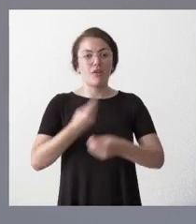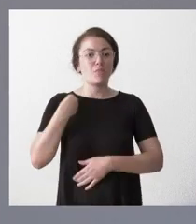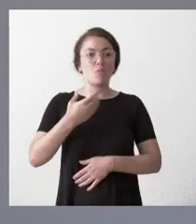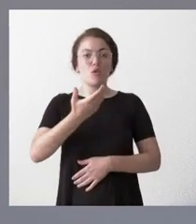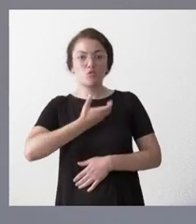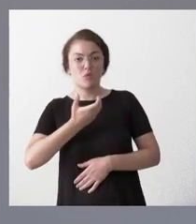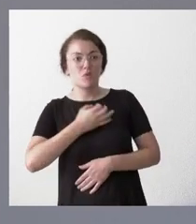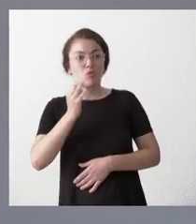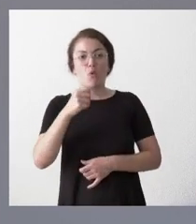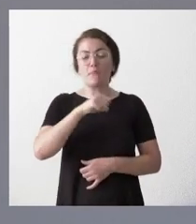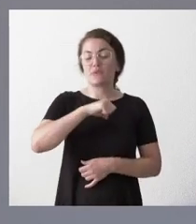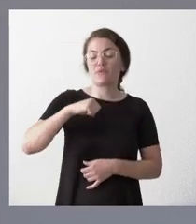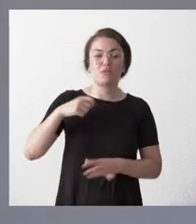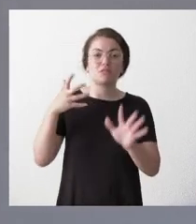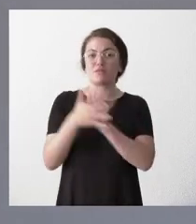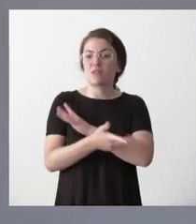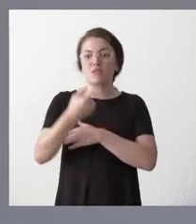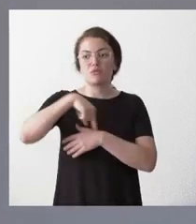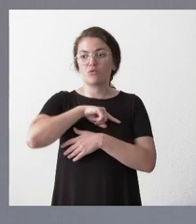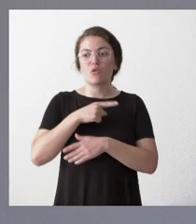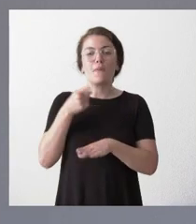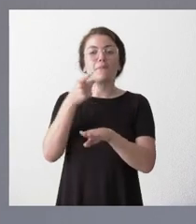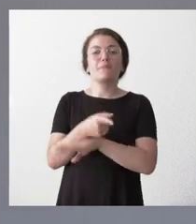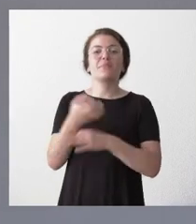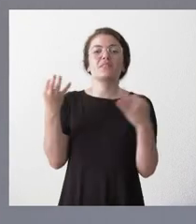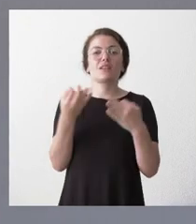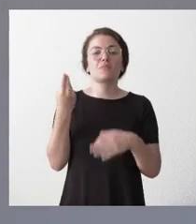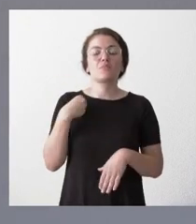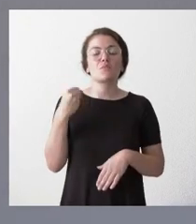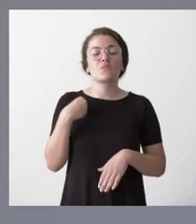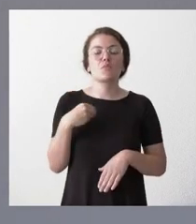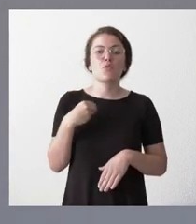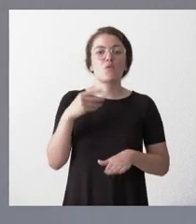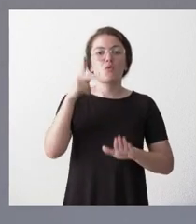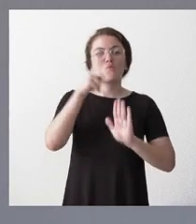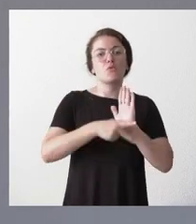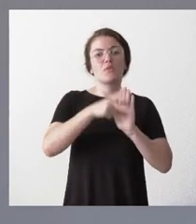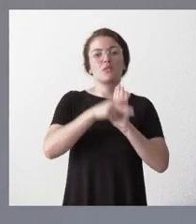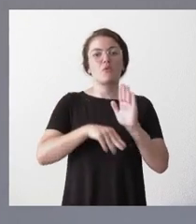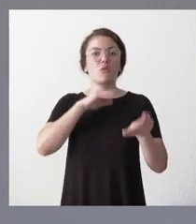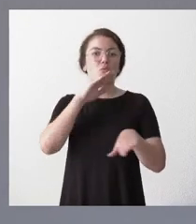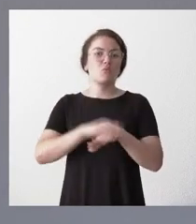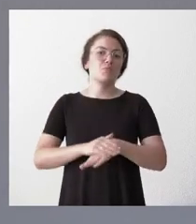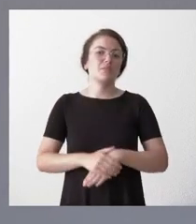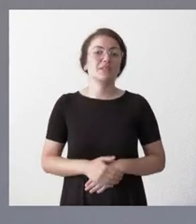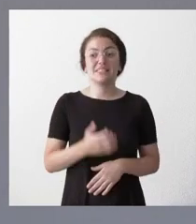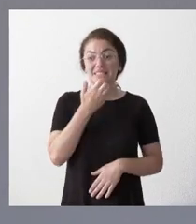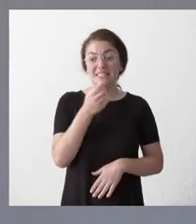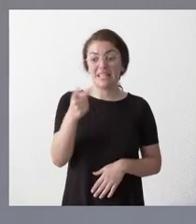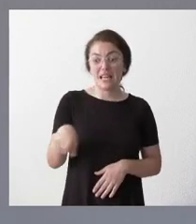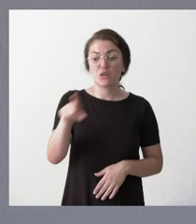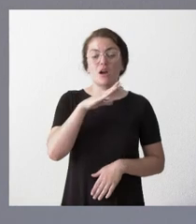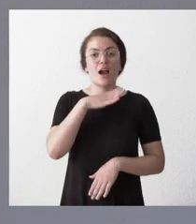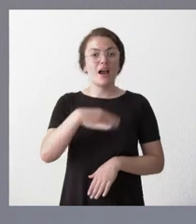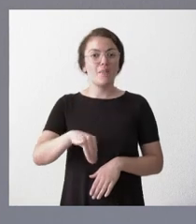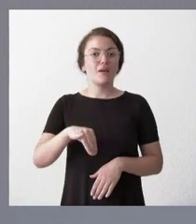pues nosotros lo que exigimos es el cumplimiento de la normativa en relación con el respeto de la naturaleza, y si ellos son capaces de asegurar